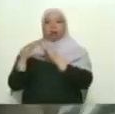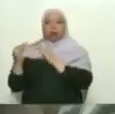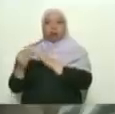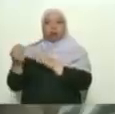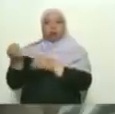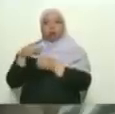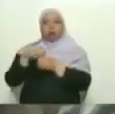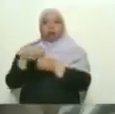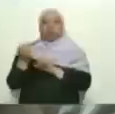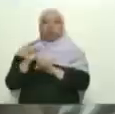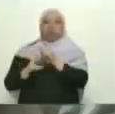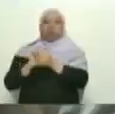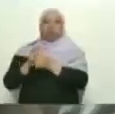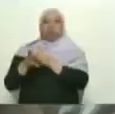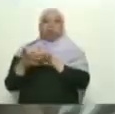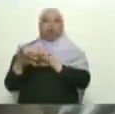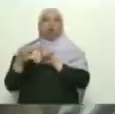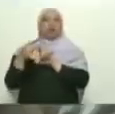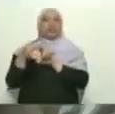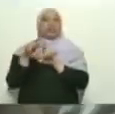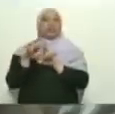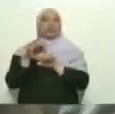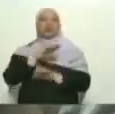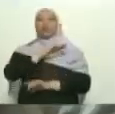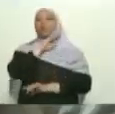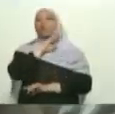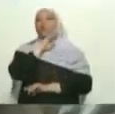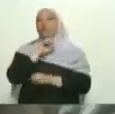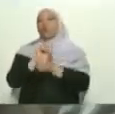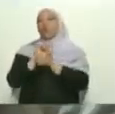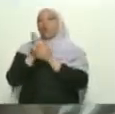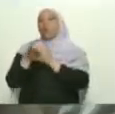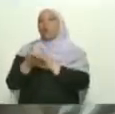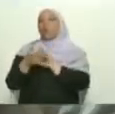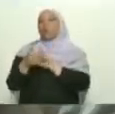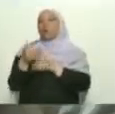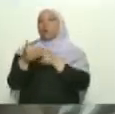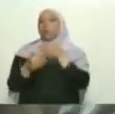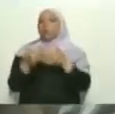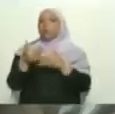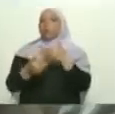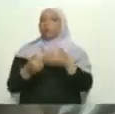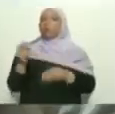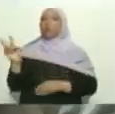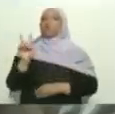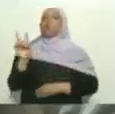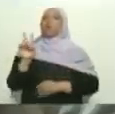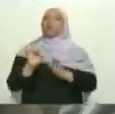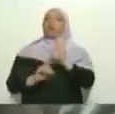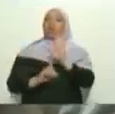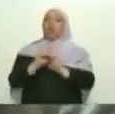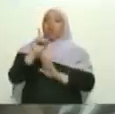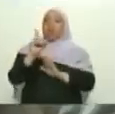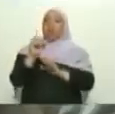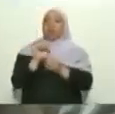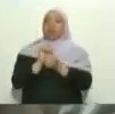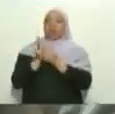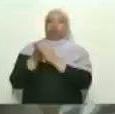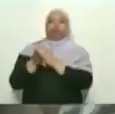toda esta circunstancia que afortunadamente Venezuela ha ido superando, como es el tema del